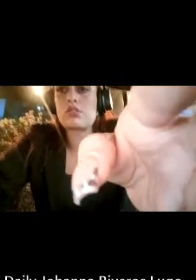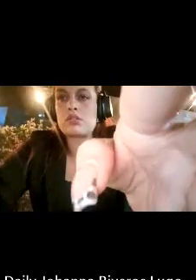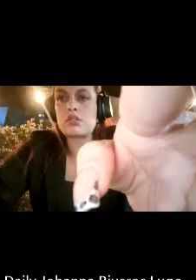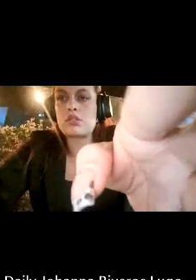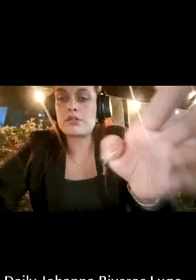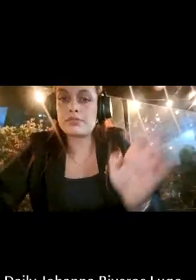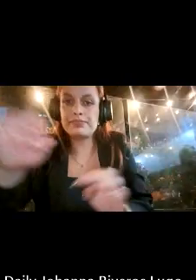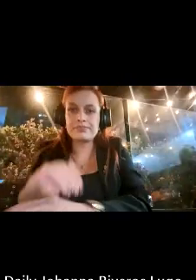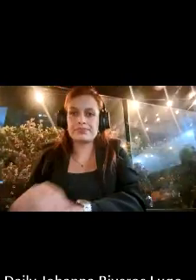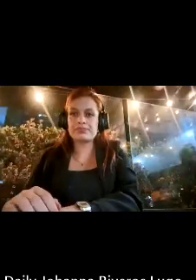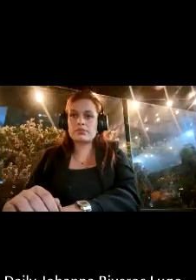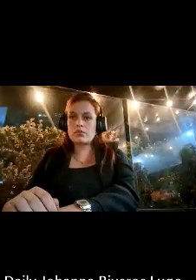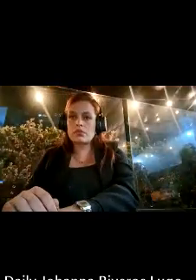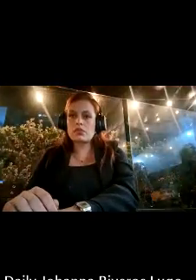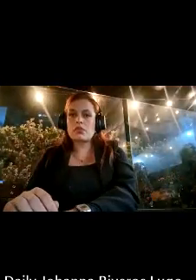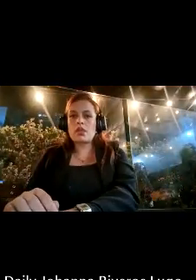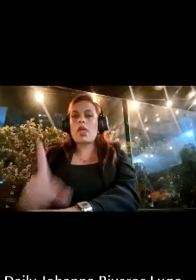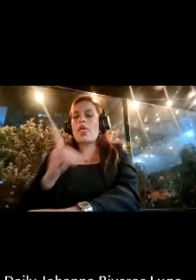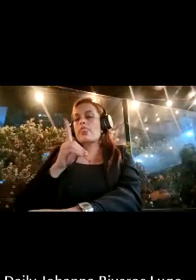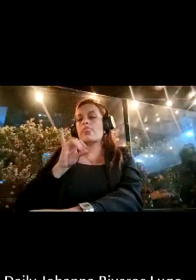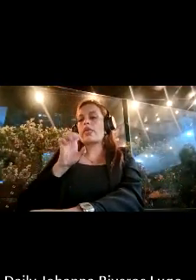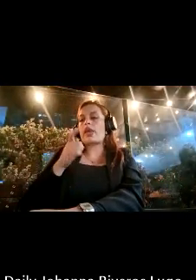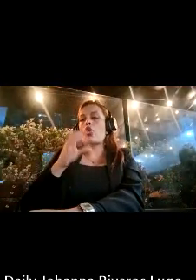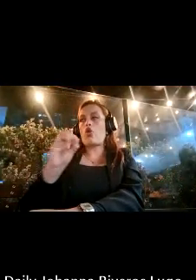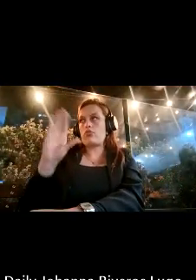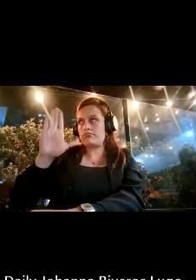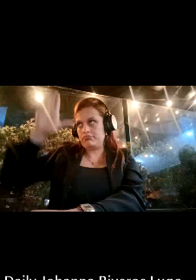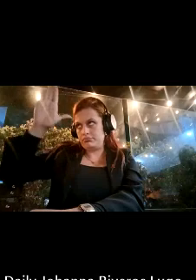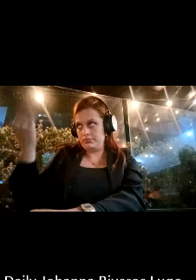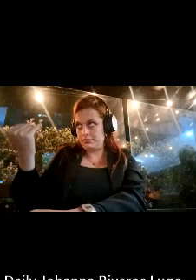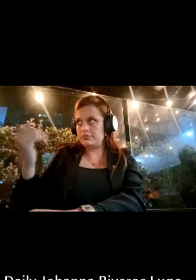Diego está levantando la mano. Eh,